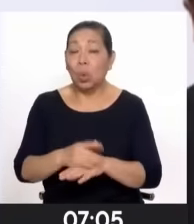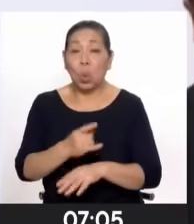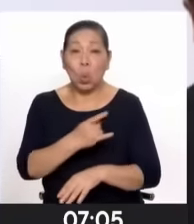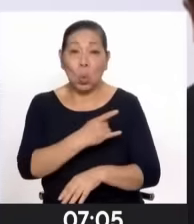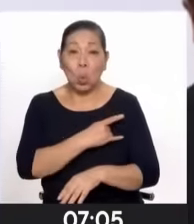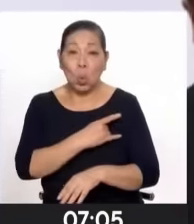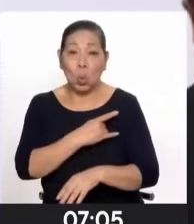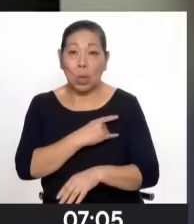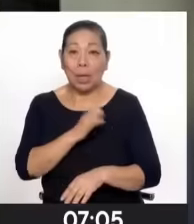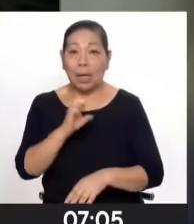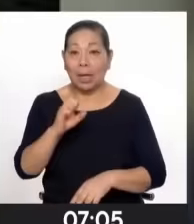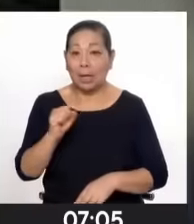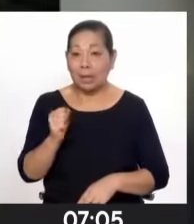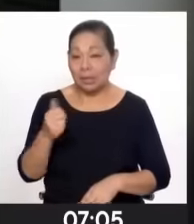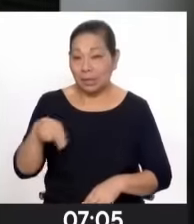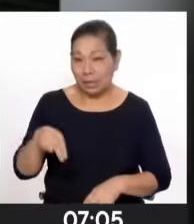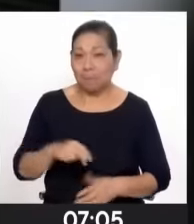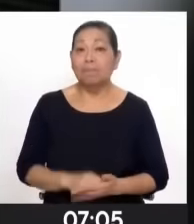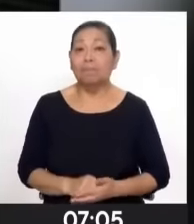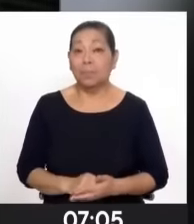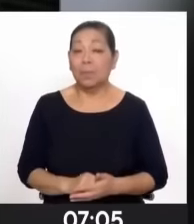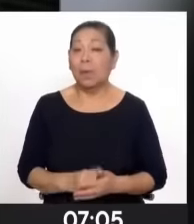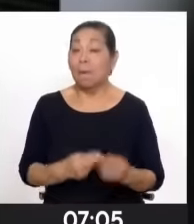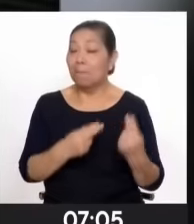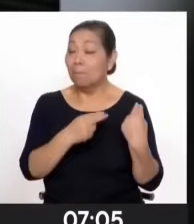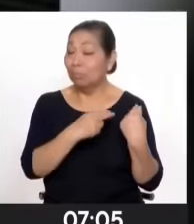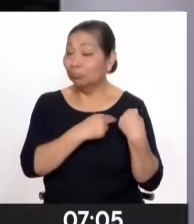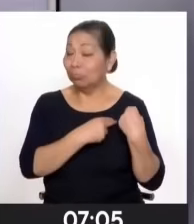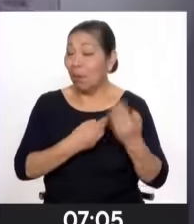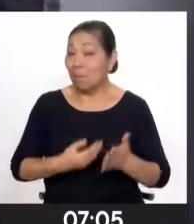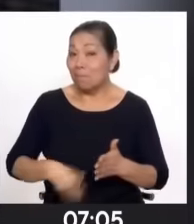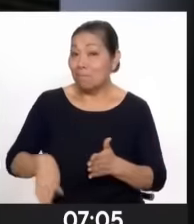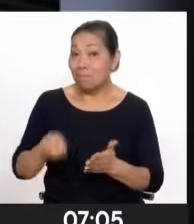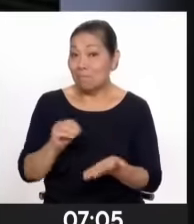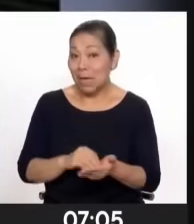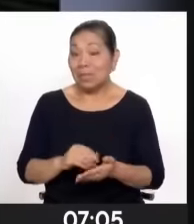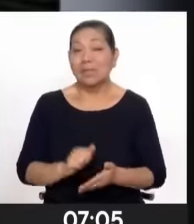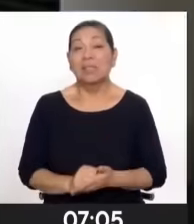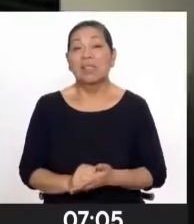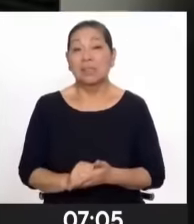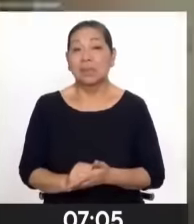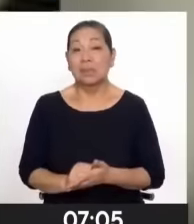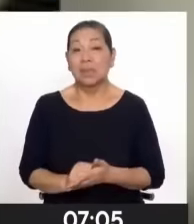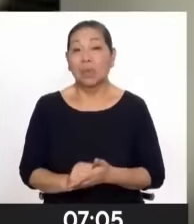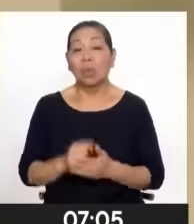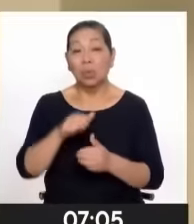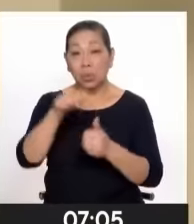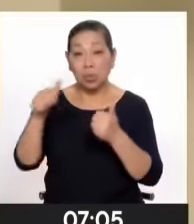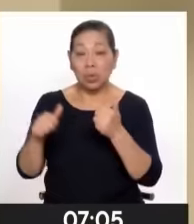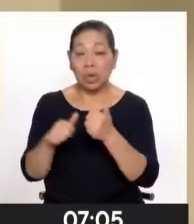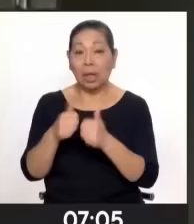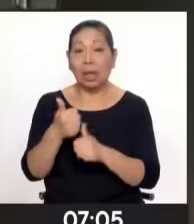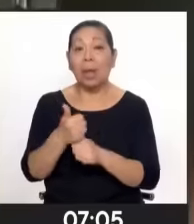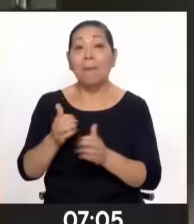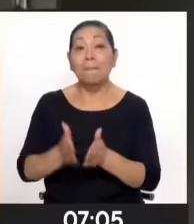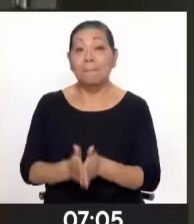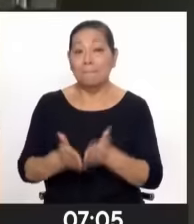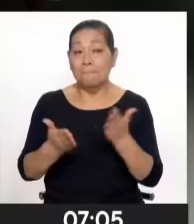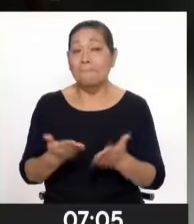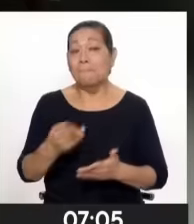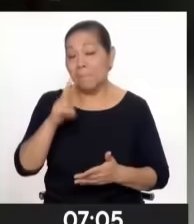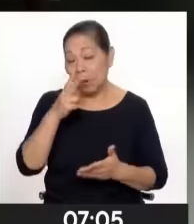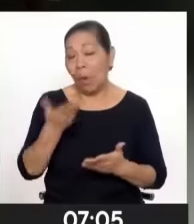universidad esan uno de los cargos más importantes que ocupó fue el de subdirector del Diario Oficial